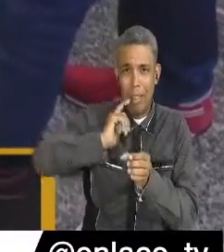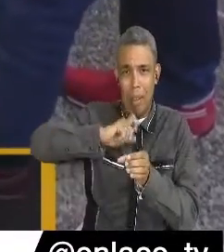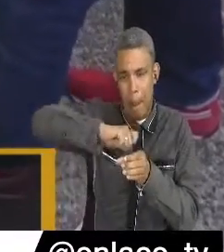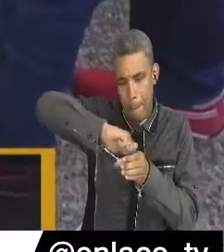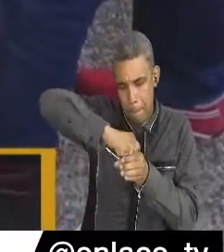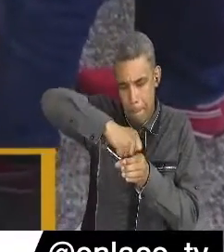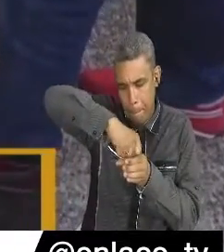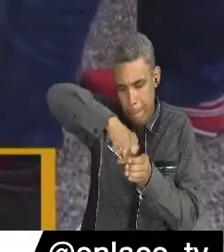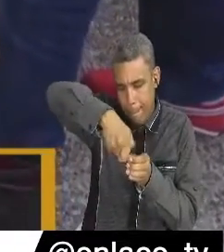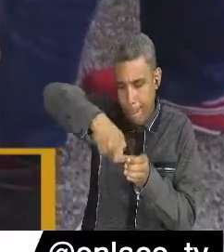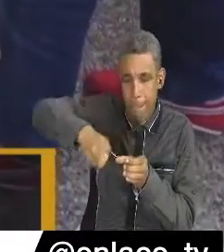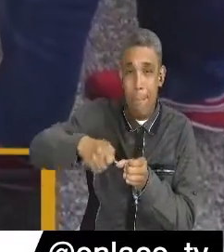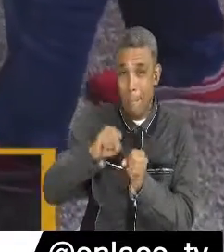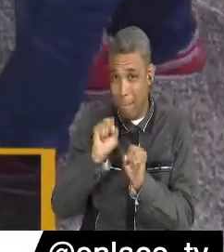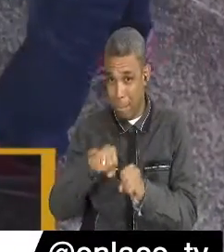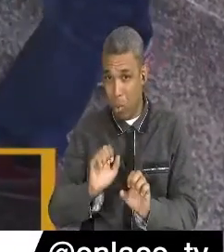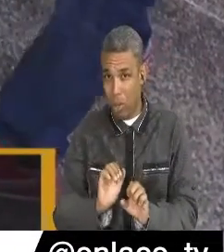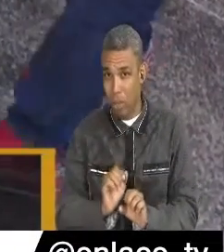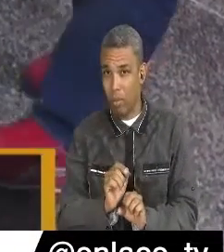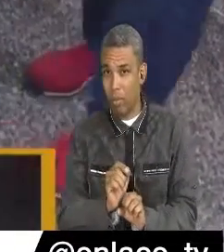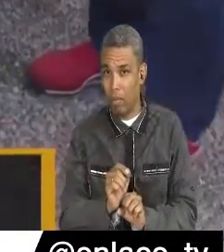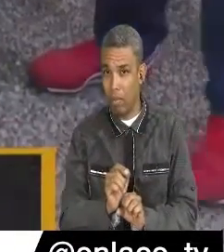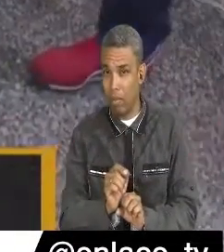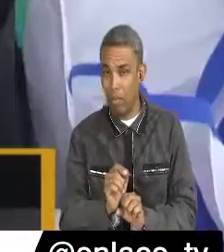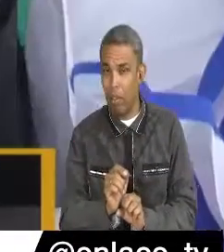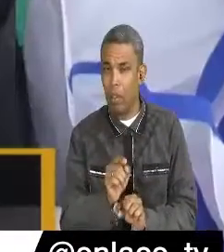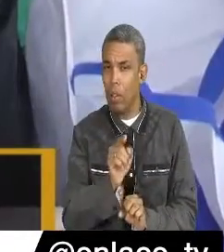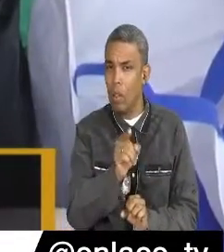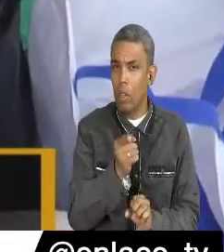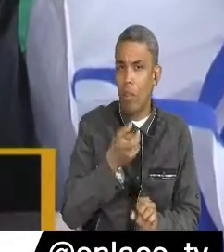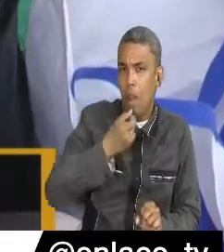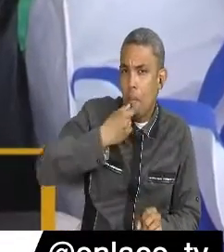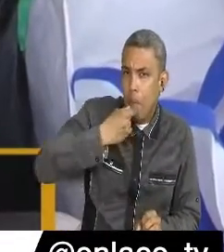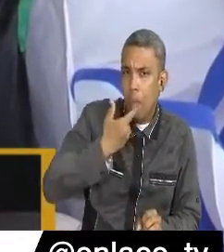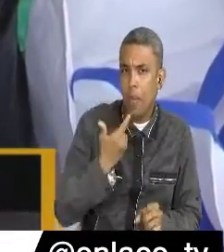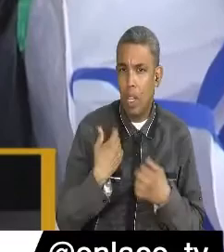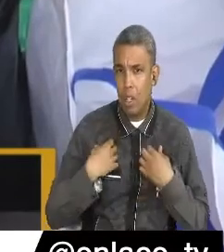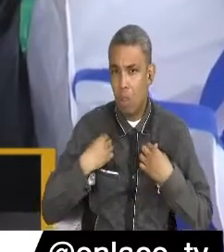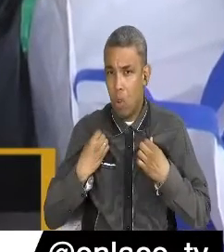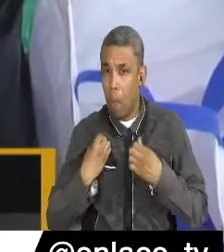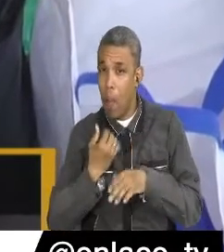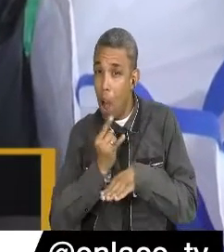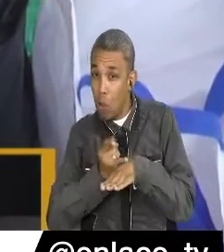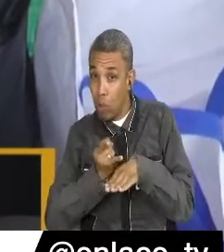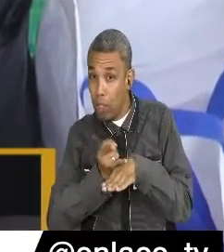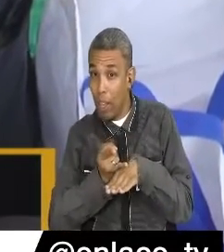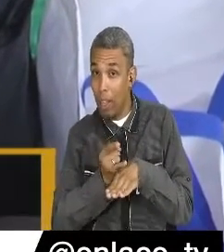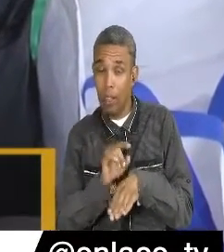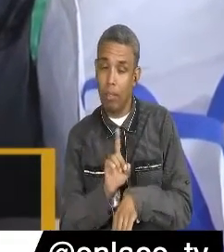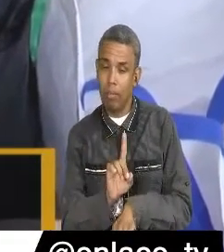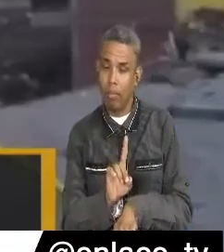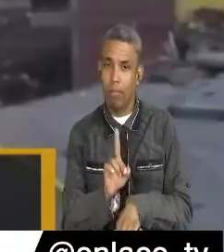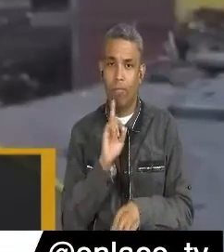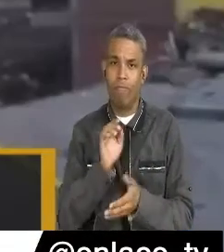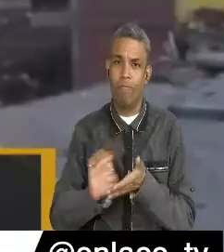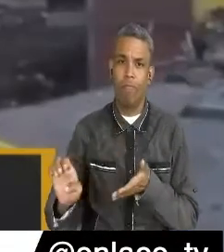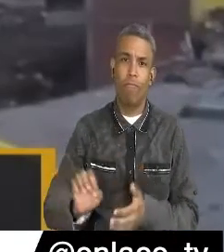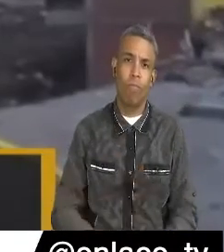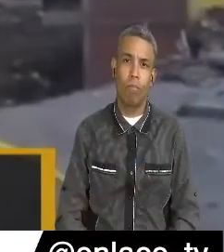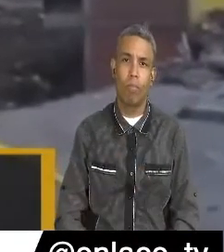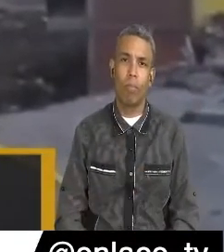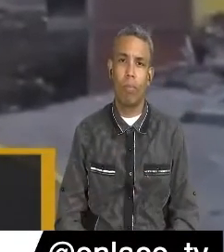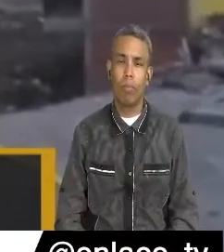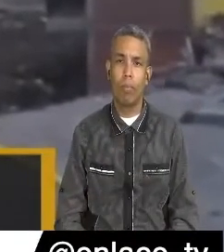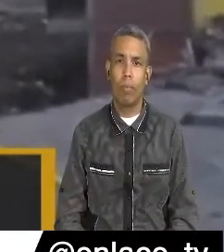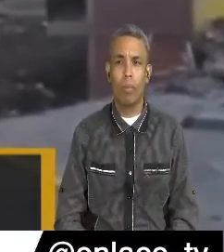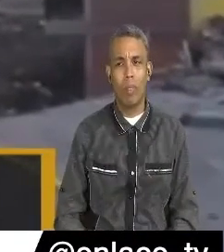que no se recibirán a personas naturales medicamentos, ni ropa usada, ni alimentos perecederos.